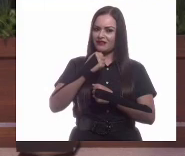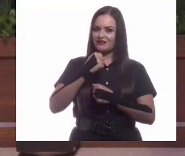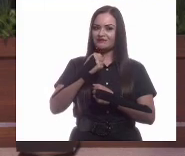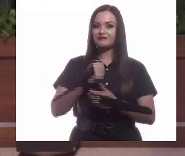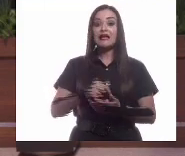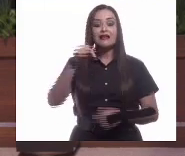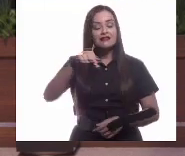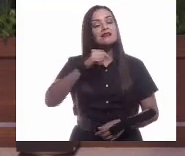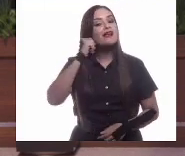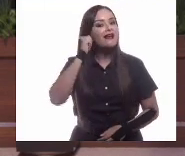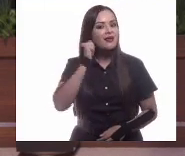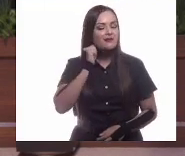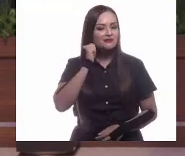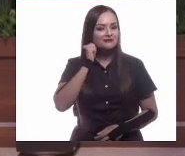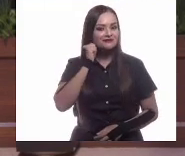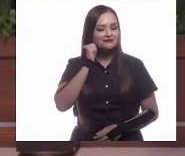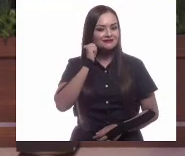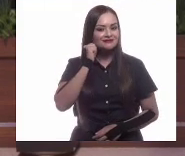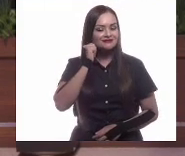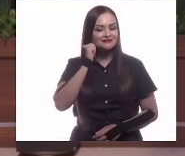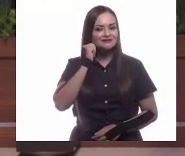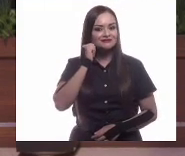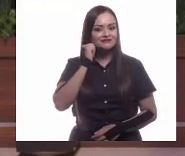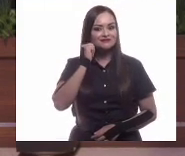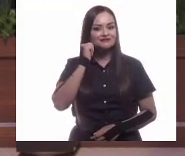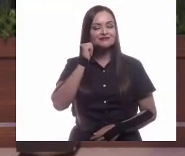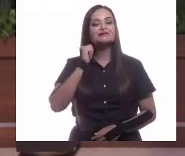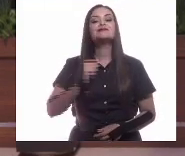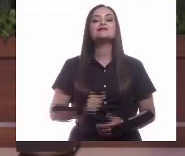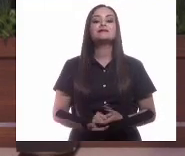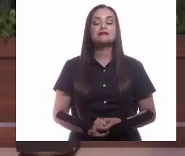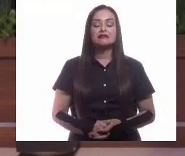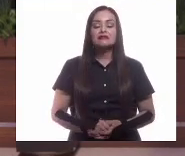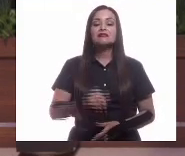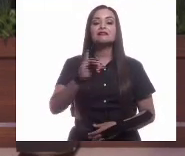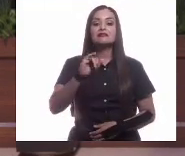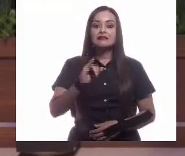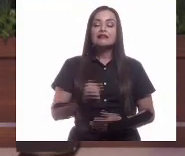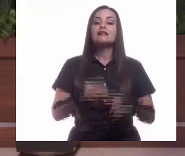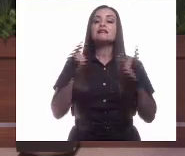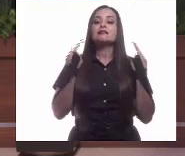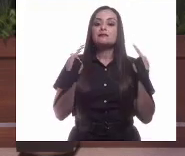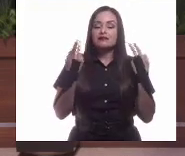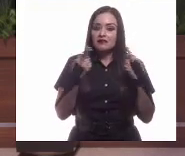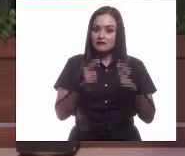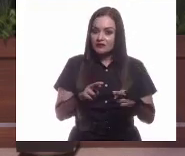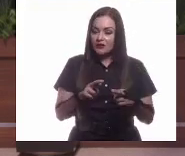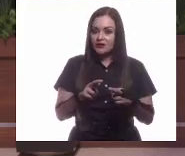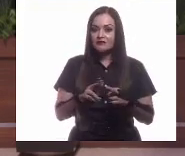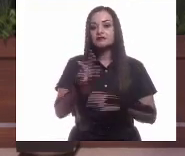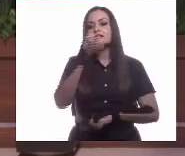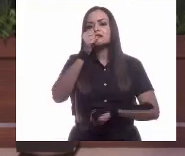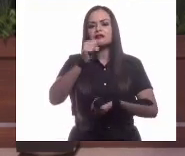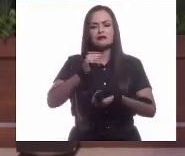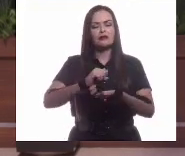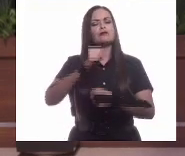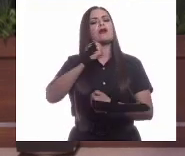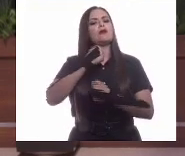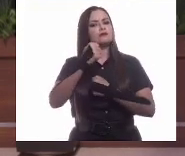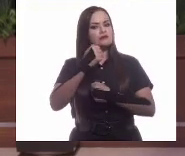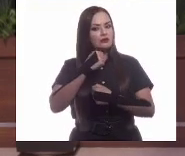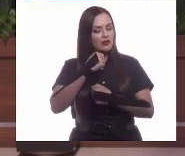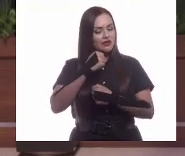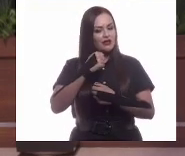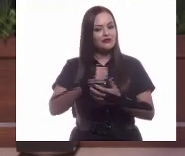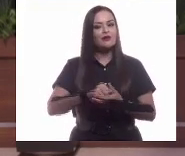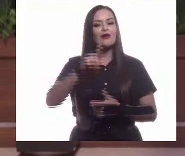la ciudad de La Paz, y quien además hoy trae la honrosa representación y que mucho agradezco del señor secretario de la Defensa, general